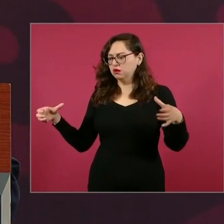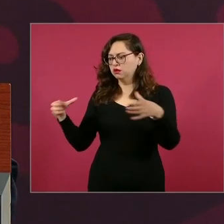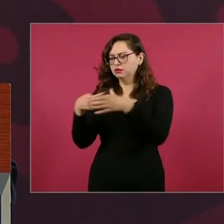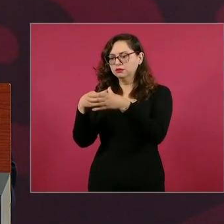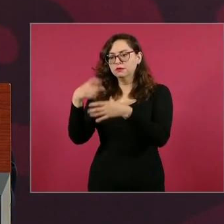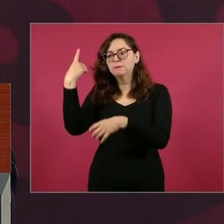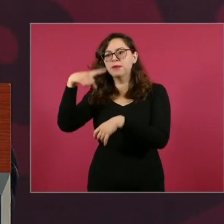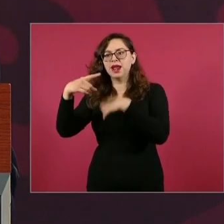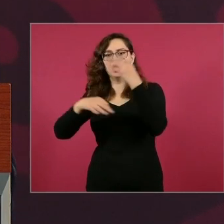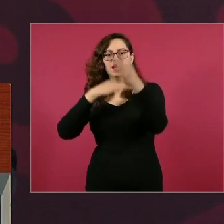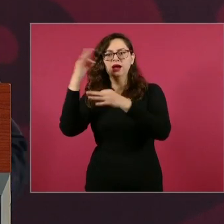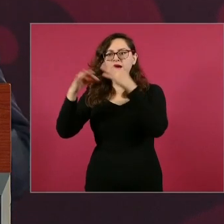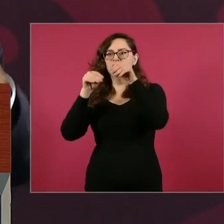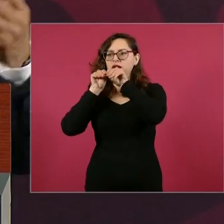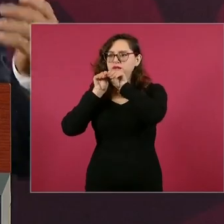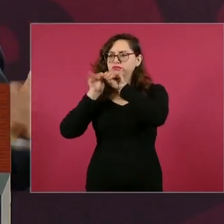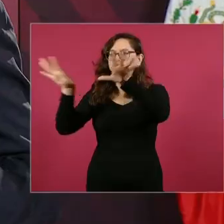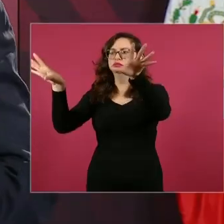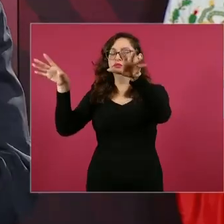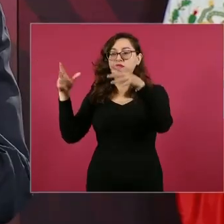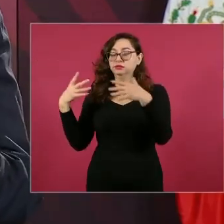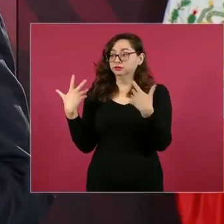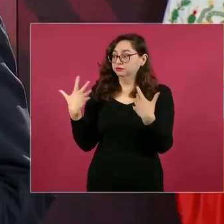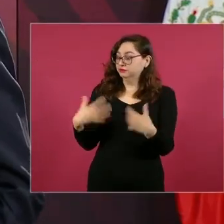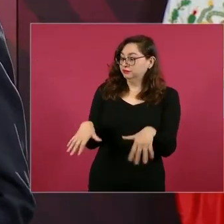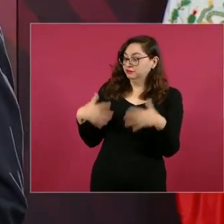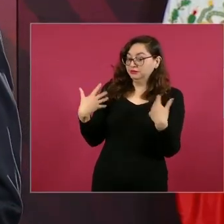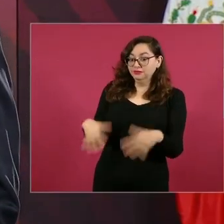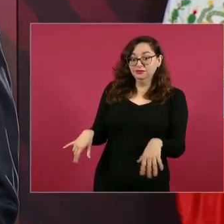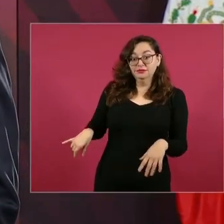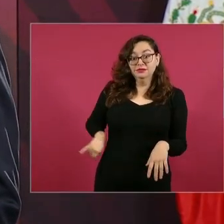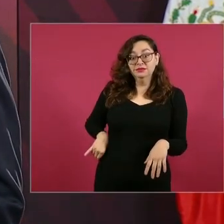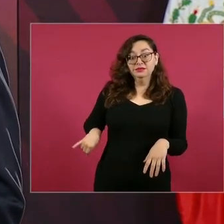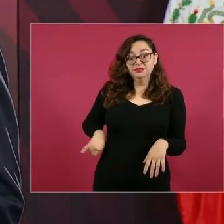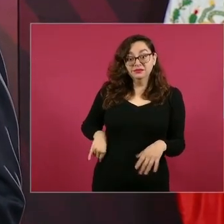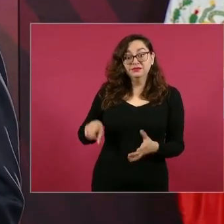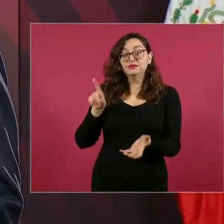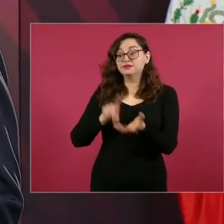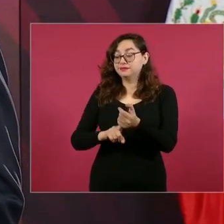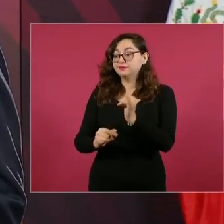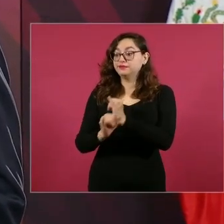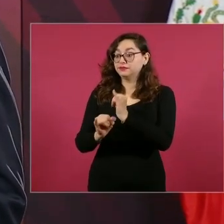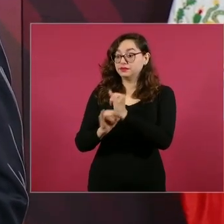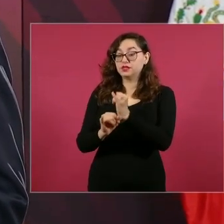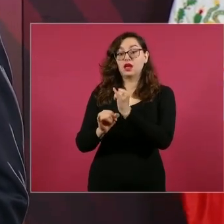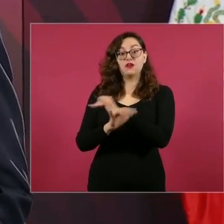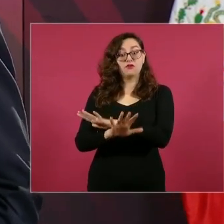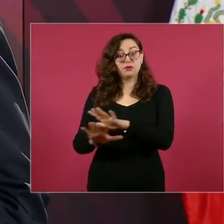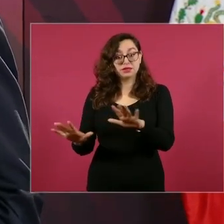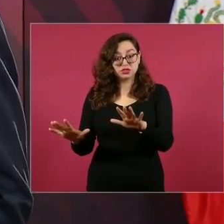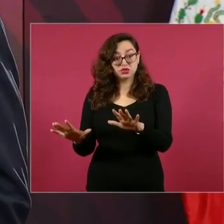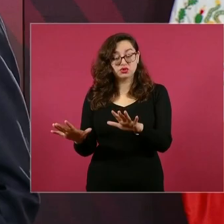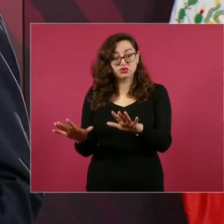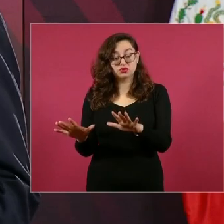coinciden y se entera uno en las redes